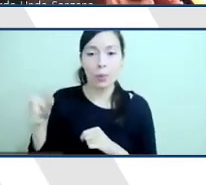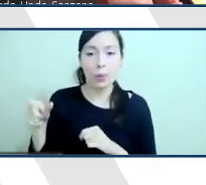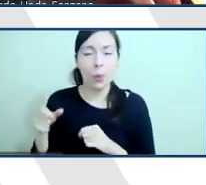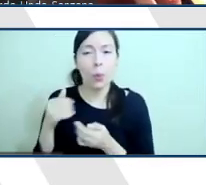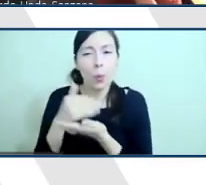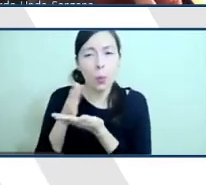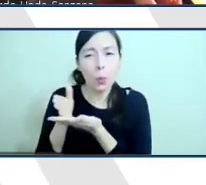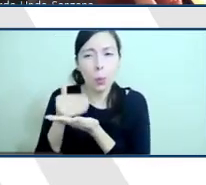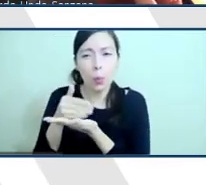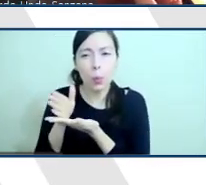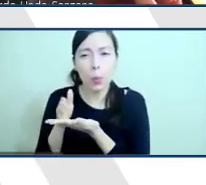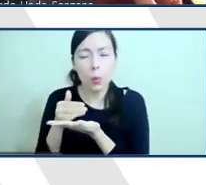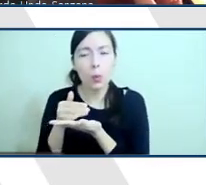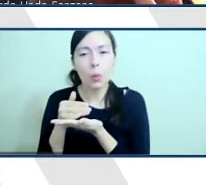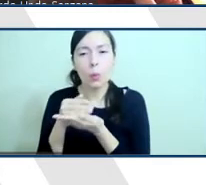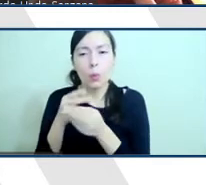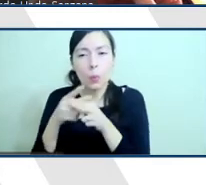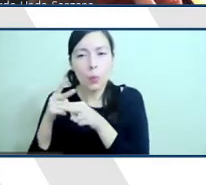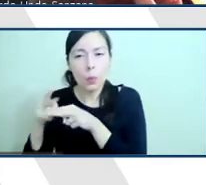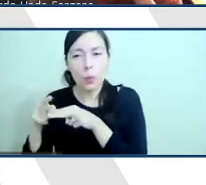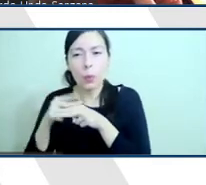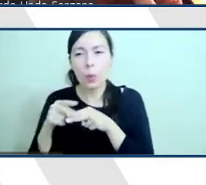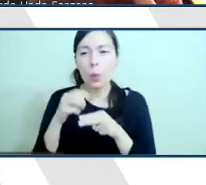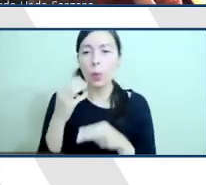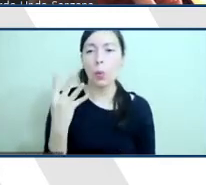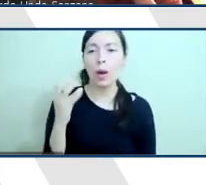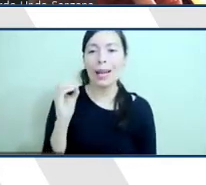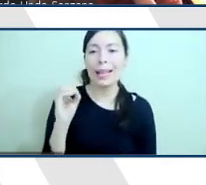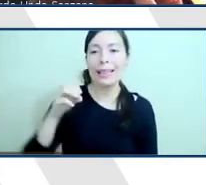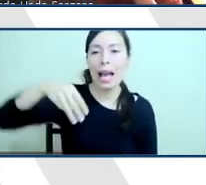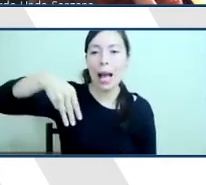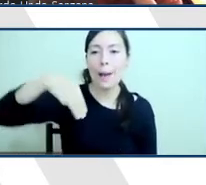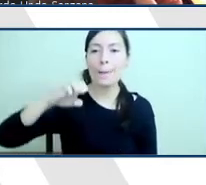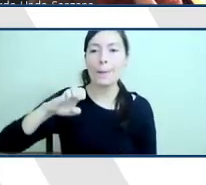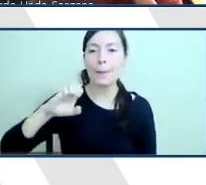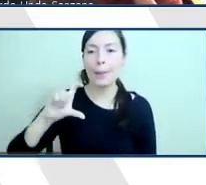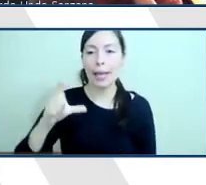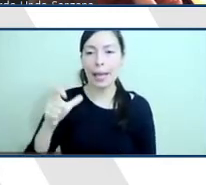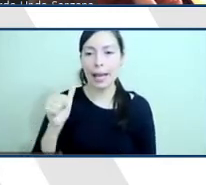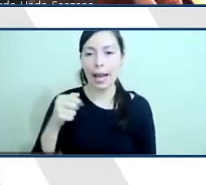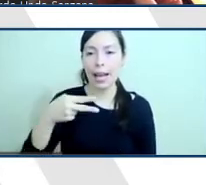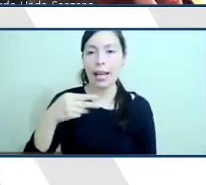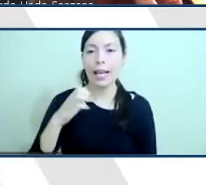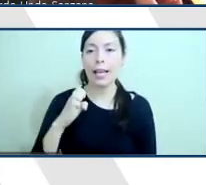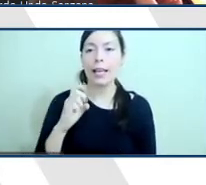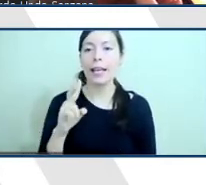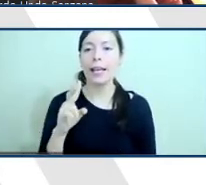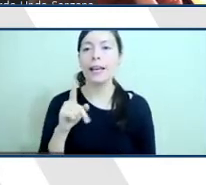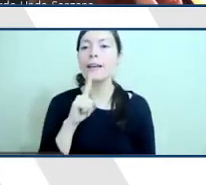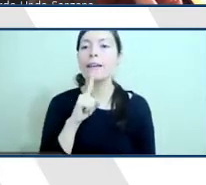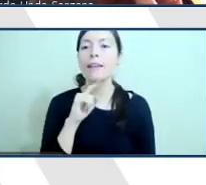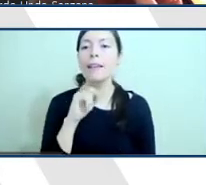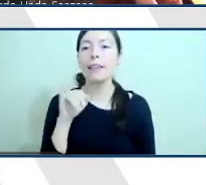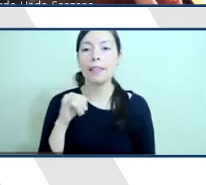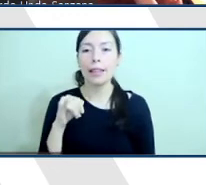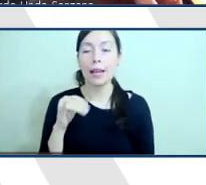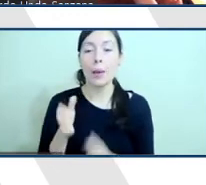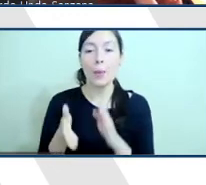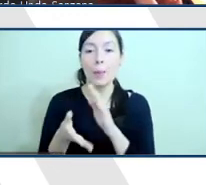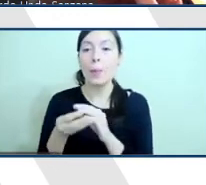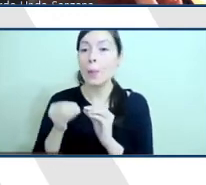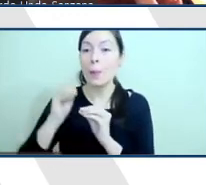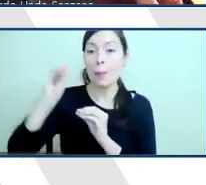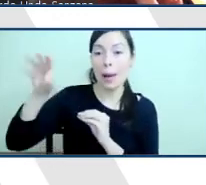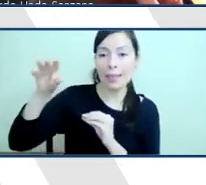armamos un sistema de detección de 40 MHz y 3 cajas con antenas, y las enviamos a Lima, a Perú, a Antofagasta